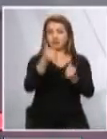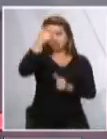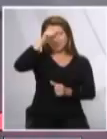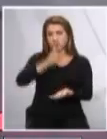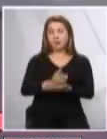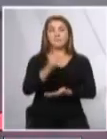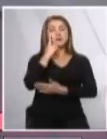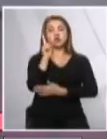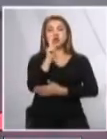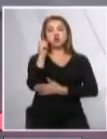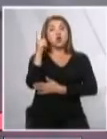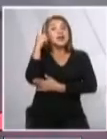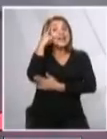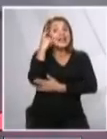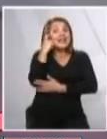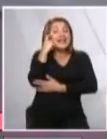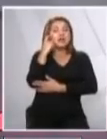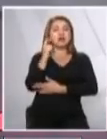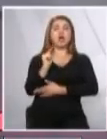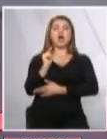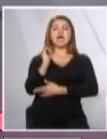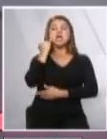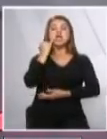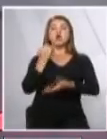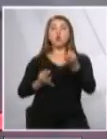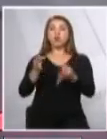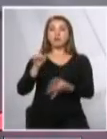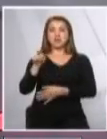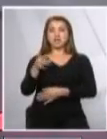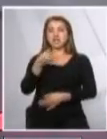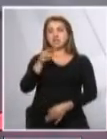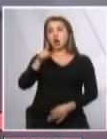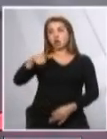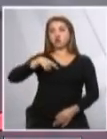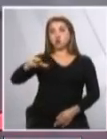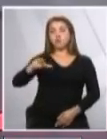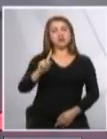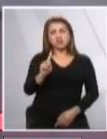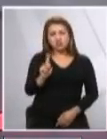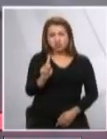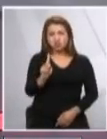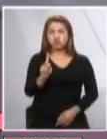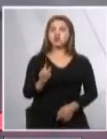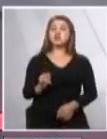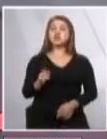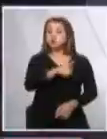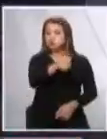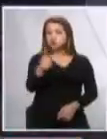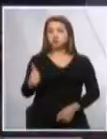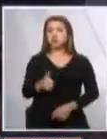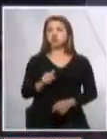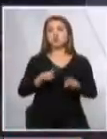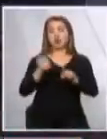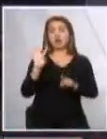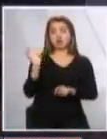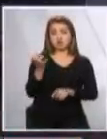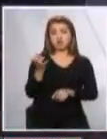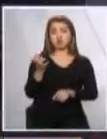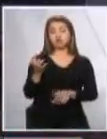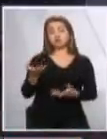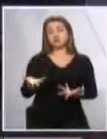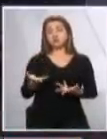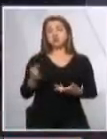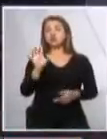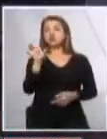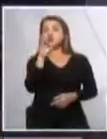tampoco presuponer injustamente daño o perjuicio o actitud en contra de la ley, me parece que es lo correcto.